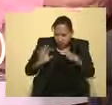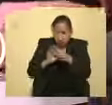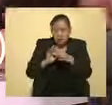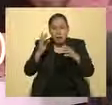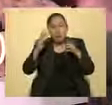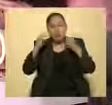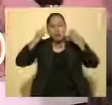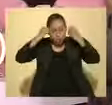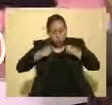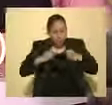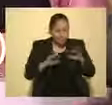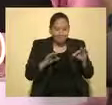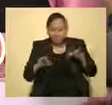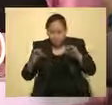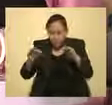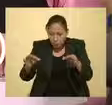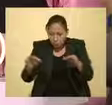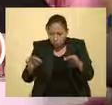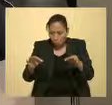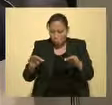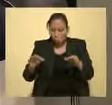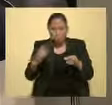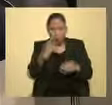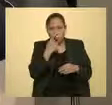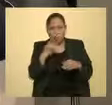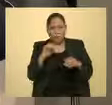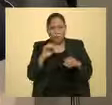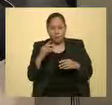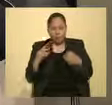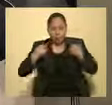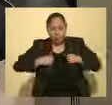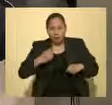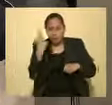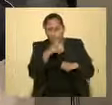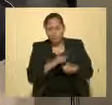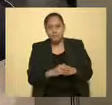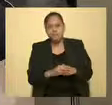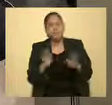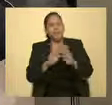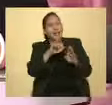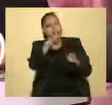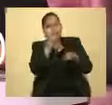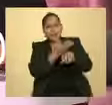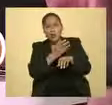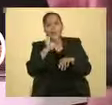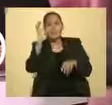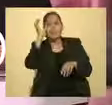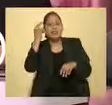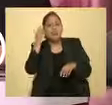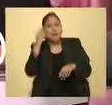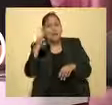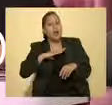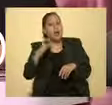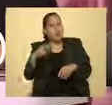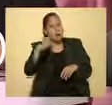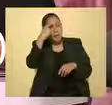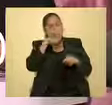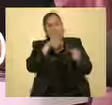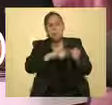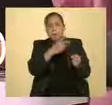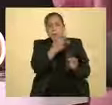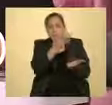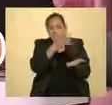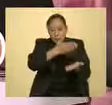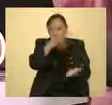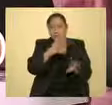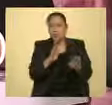compras el suéter, llegas a tu casa, lo pruebas, ay, no le quedó. No sé si en Estados Unidos o en China había un restaurante para animales, o sea, para perritos,